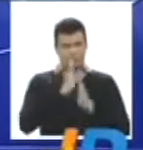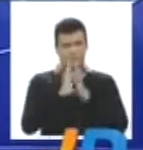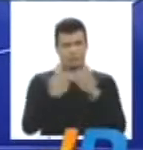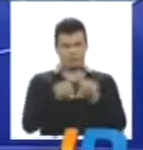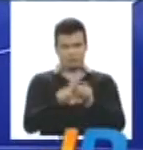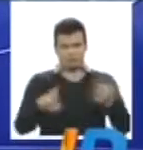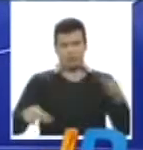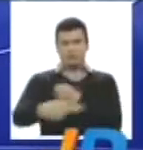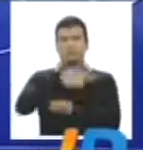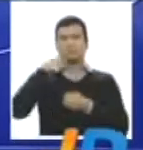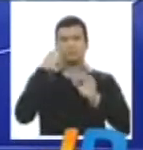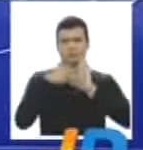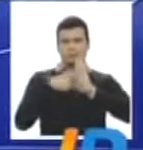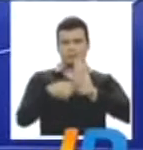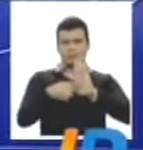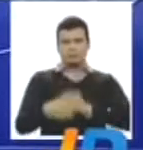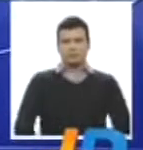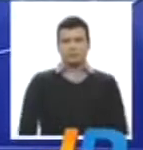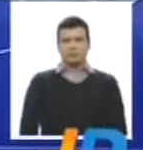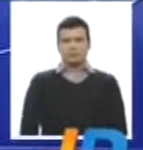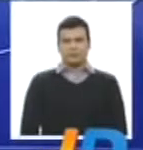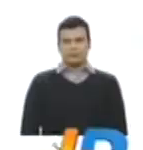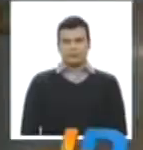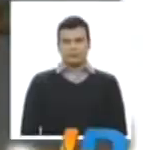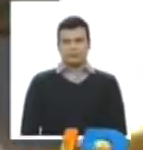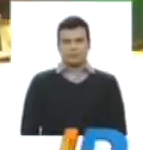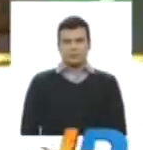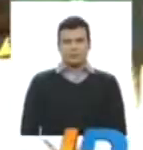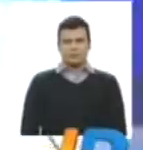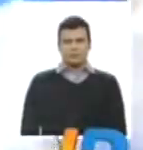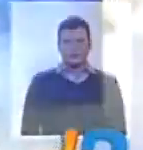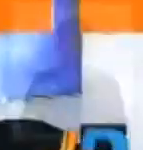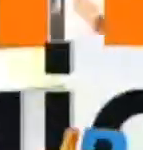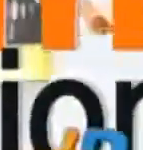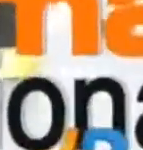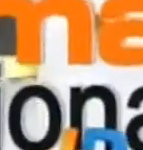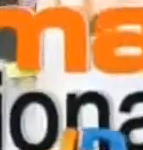occidente colombiano en el siguiente panorama regional.